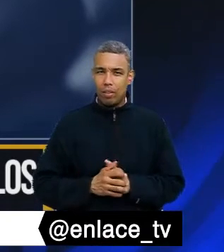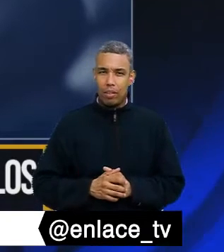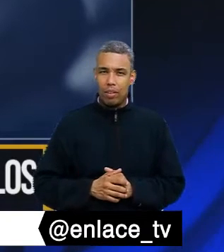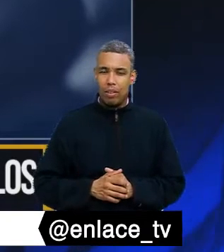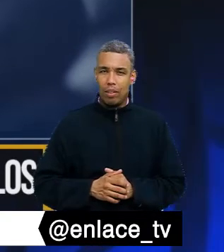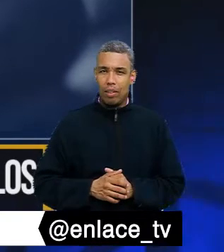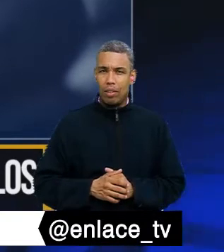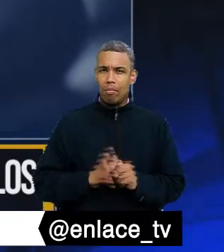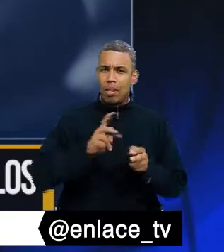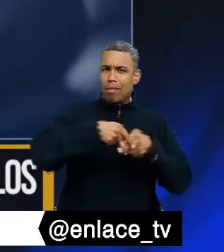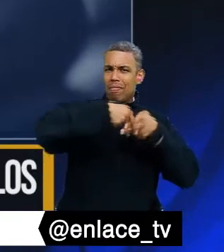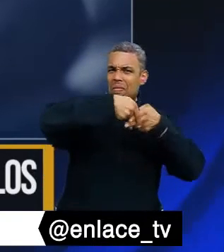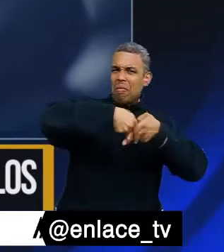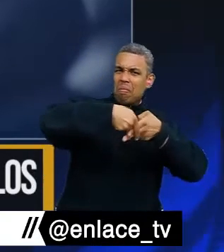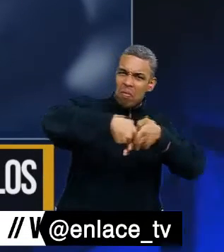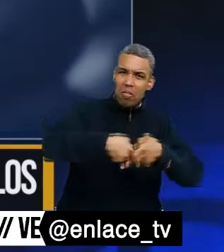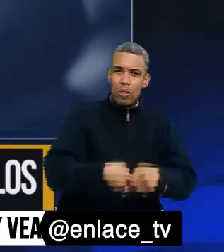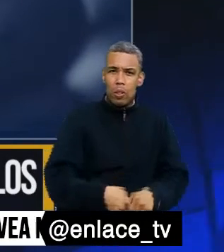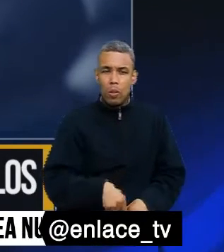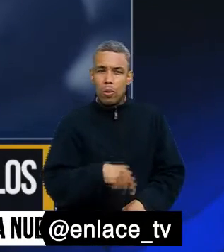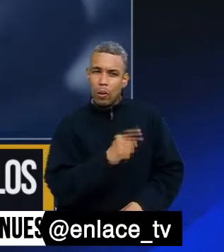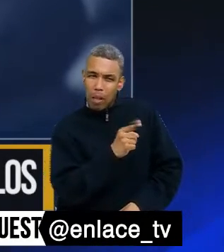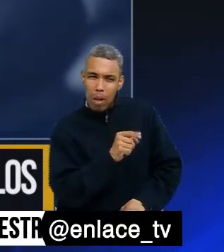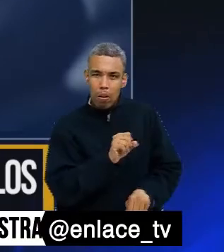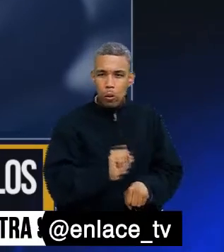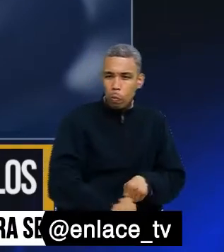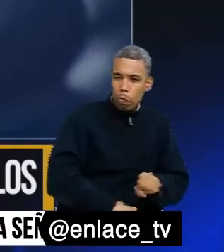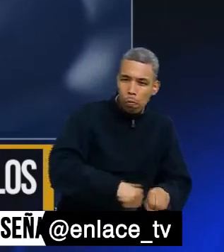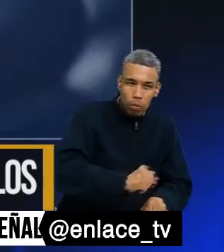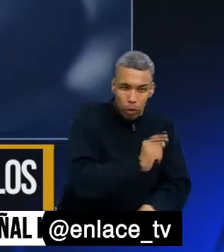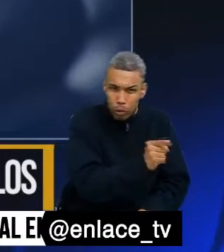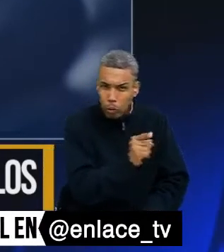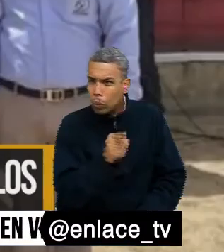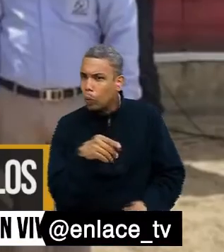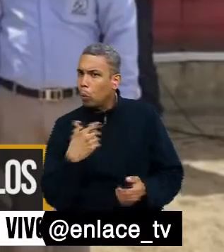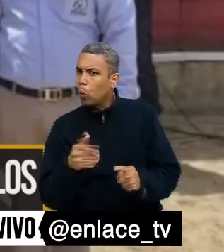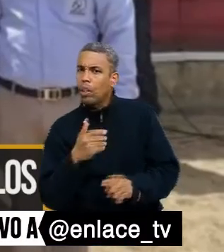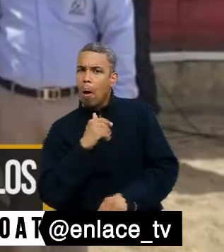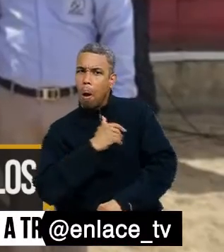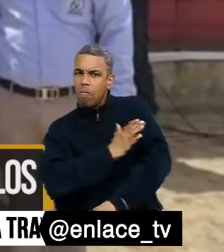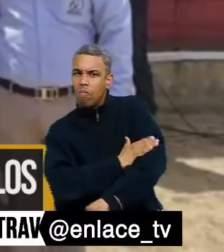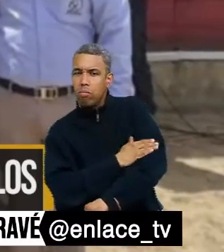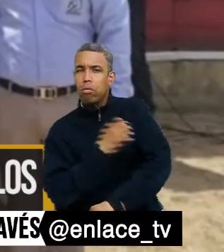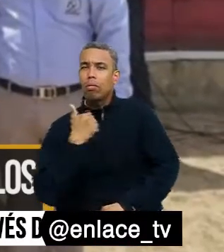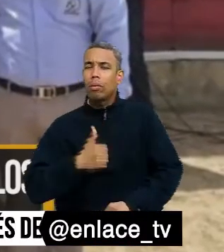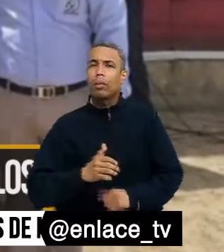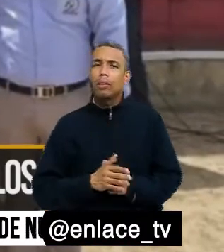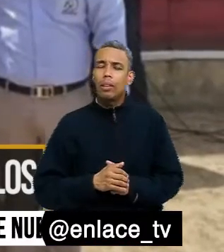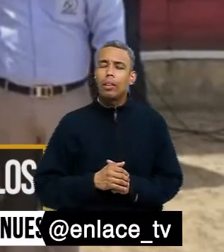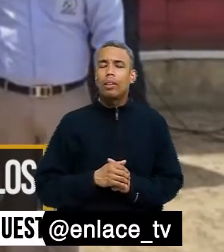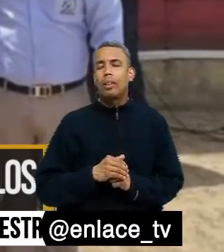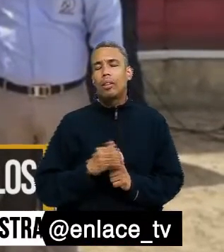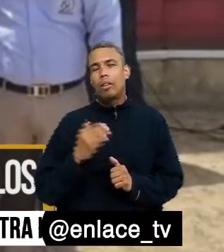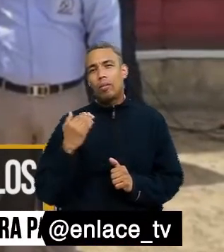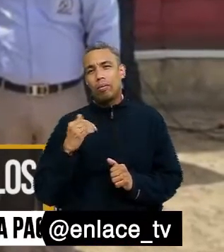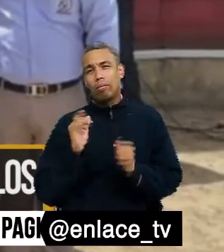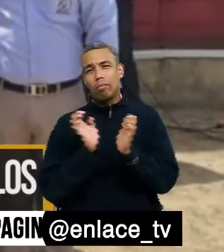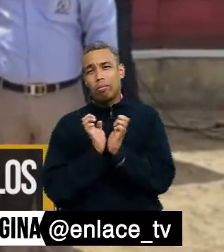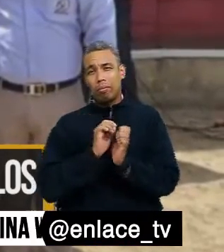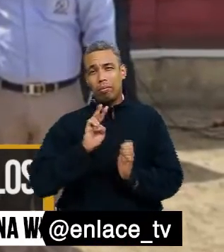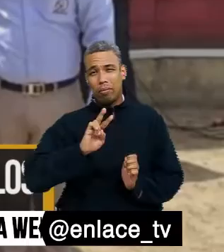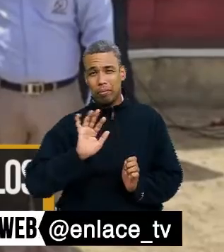de ejemplares allí en ese municipio donde se reactivó la feria después de 3 años de ausencia. El pasado 25 de mayo en la capital del país recibió